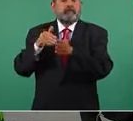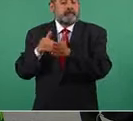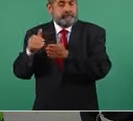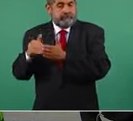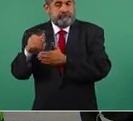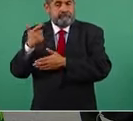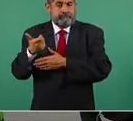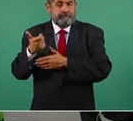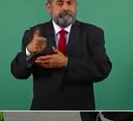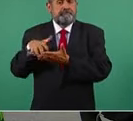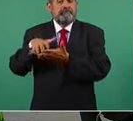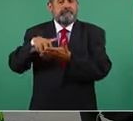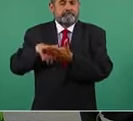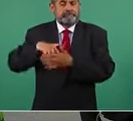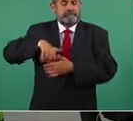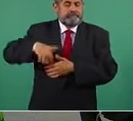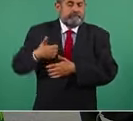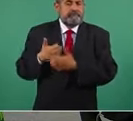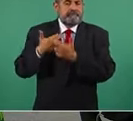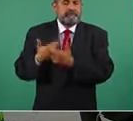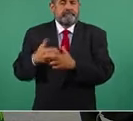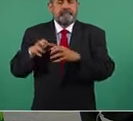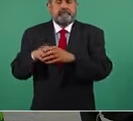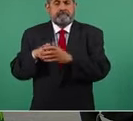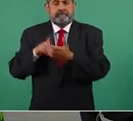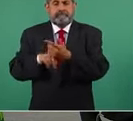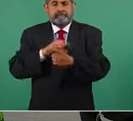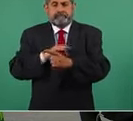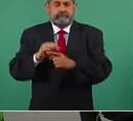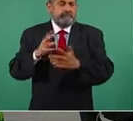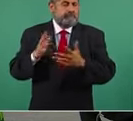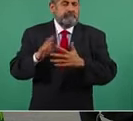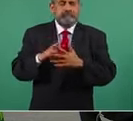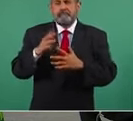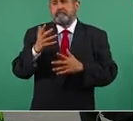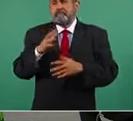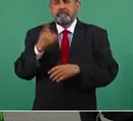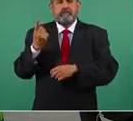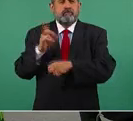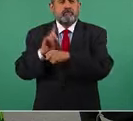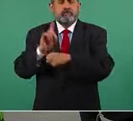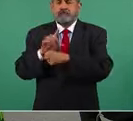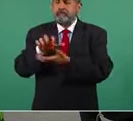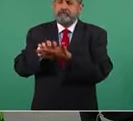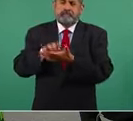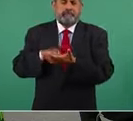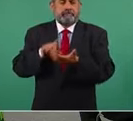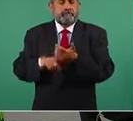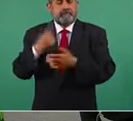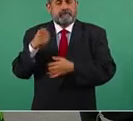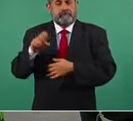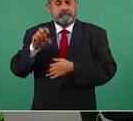152.274 millones de pesos aproximadamente, lo que equivale a un ahorro diario de